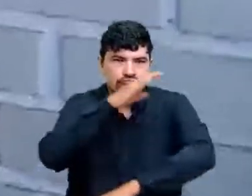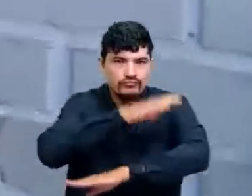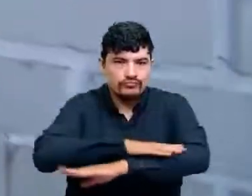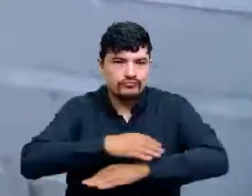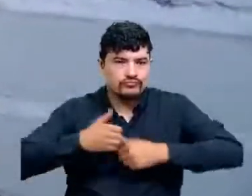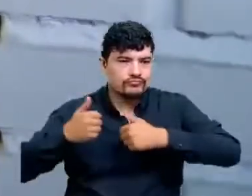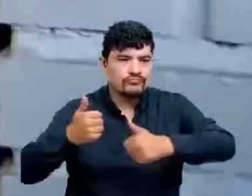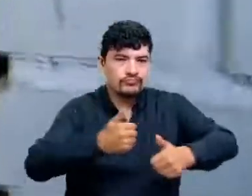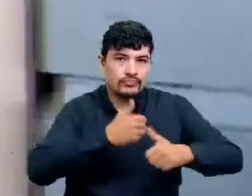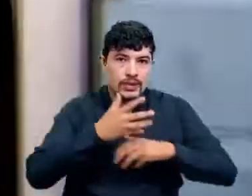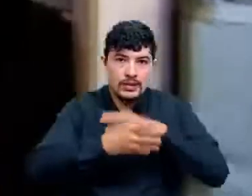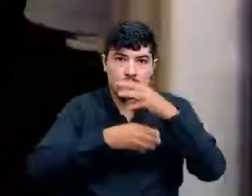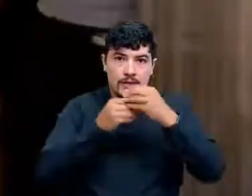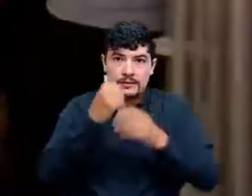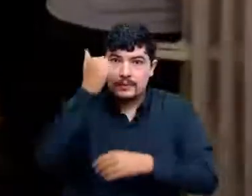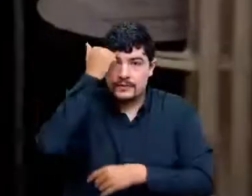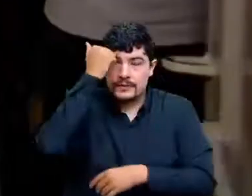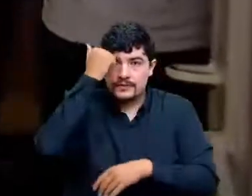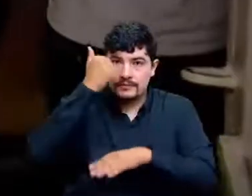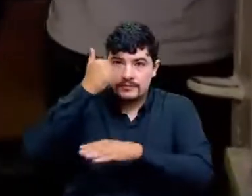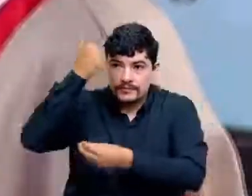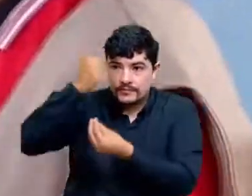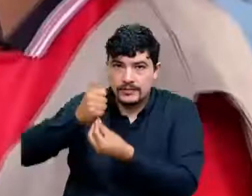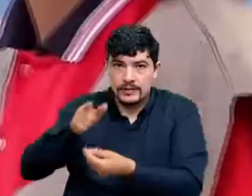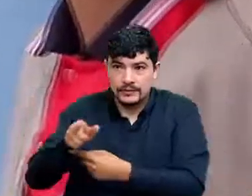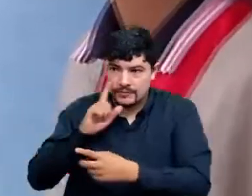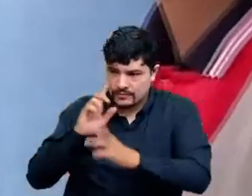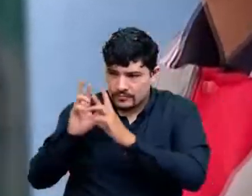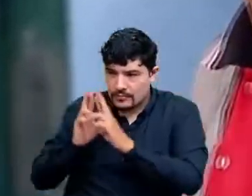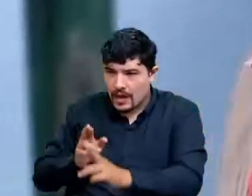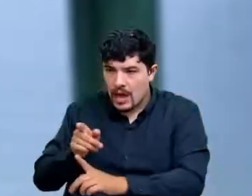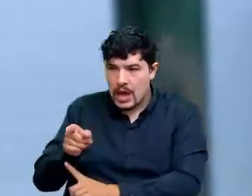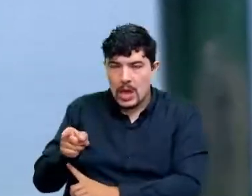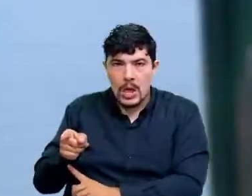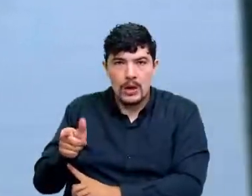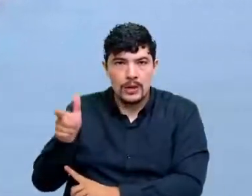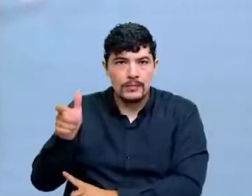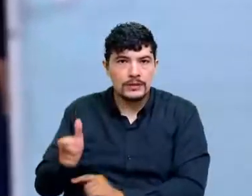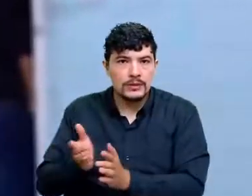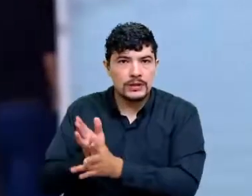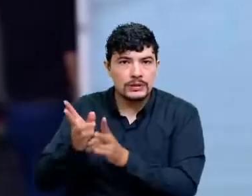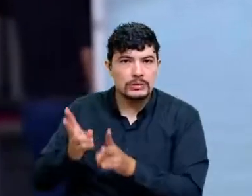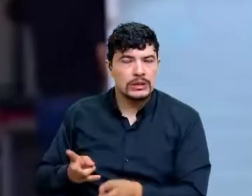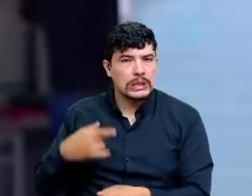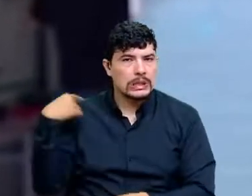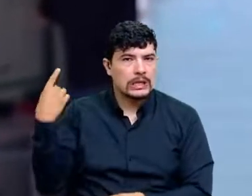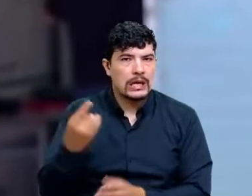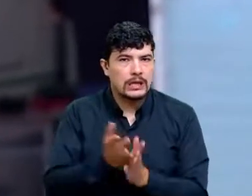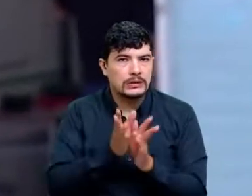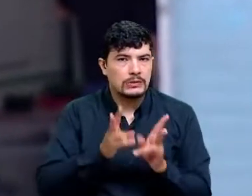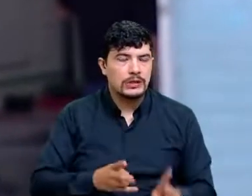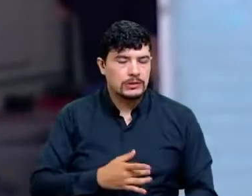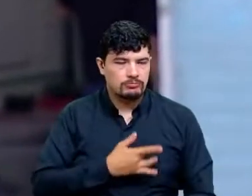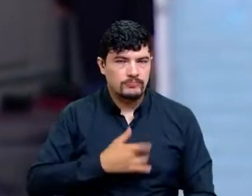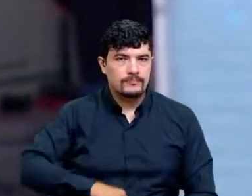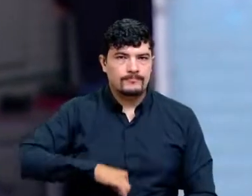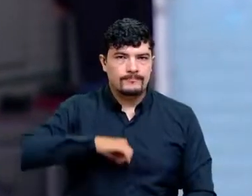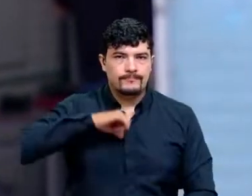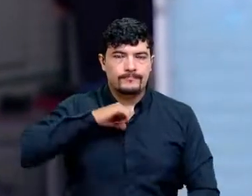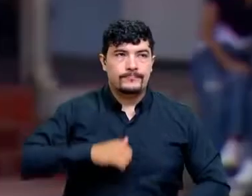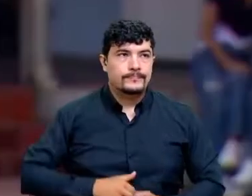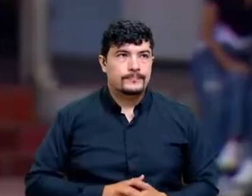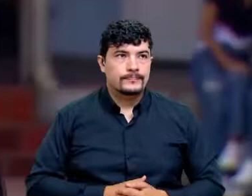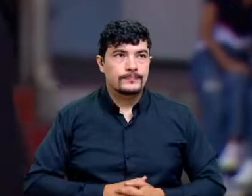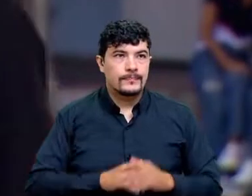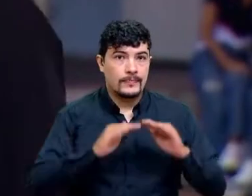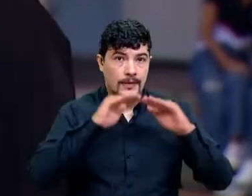los docentes y directivos aseguran que estas condecoraciones llenan de orgullo a todo el plantel educativo. Para el Colegio